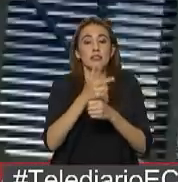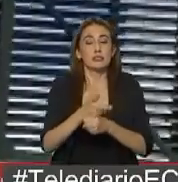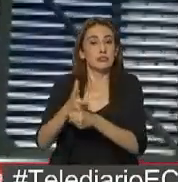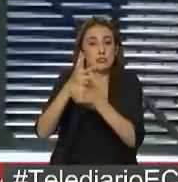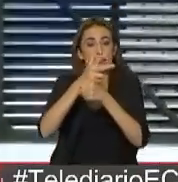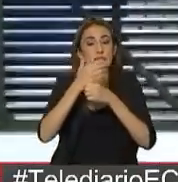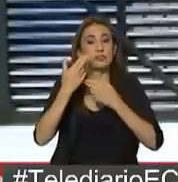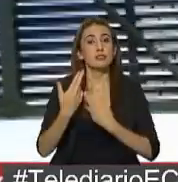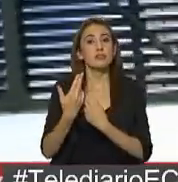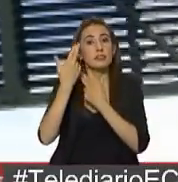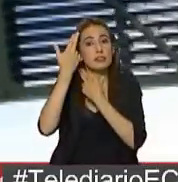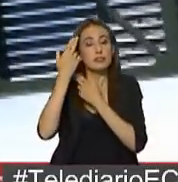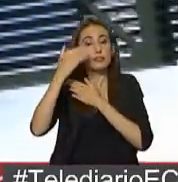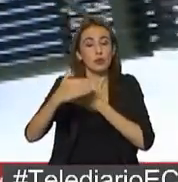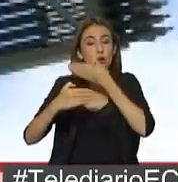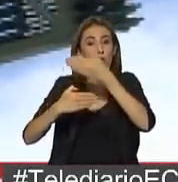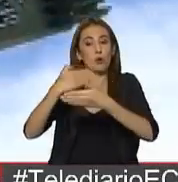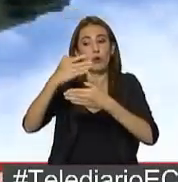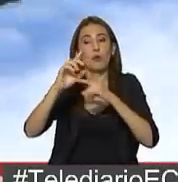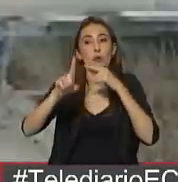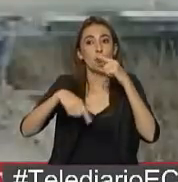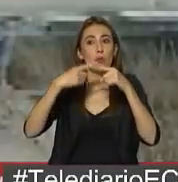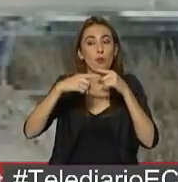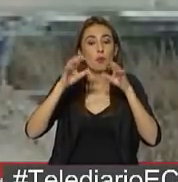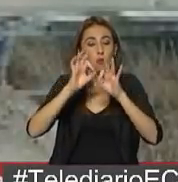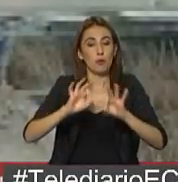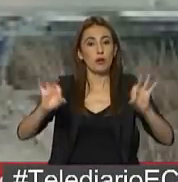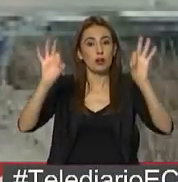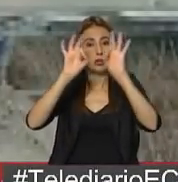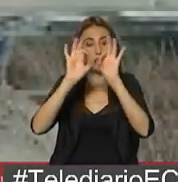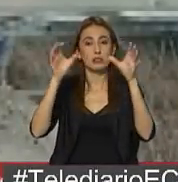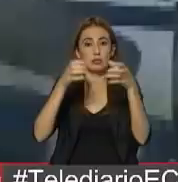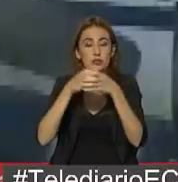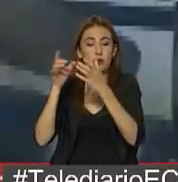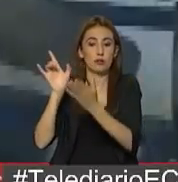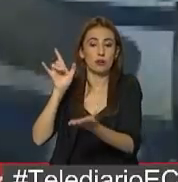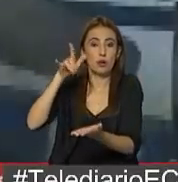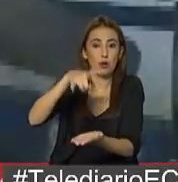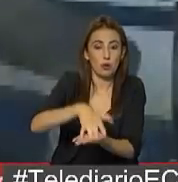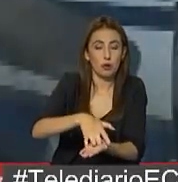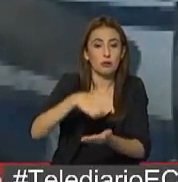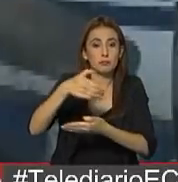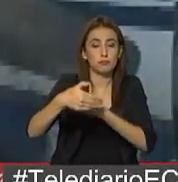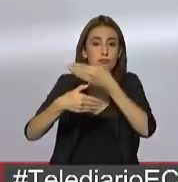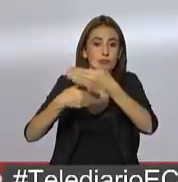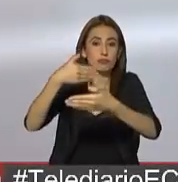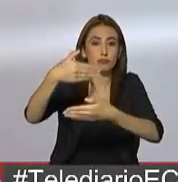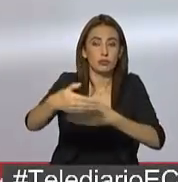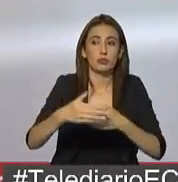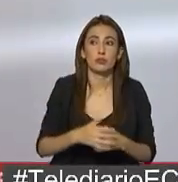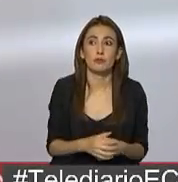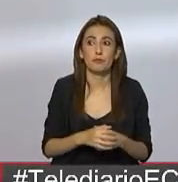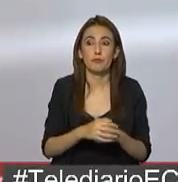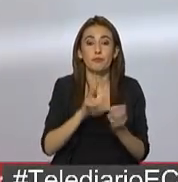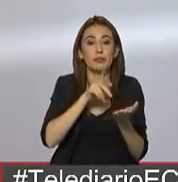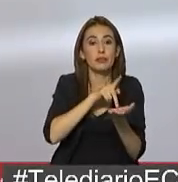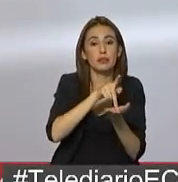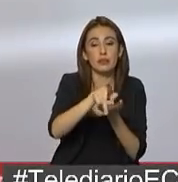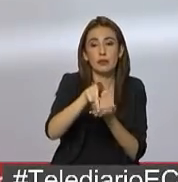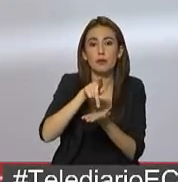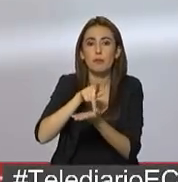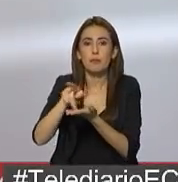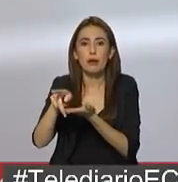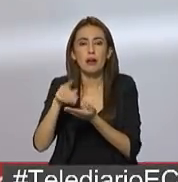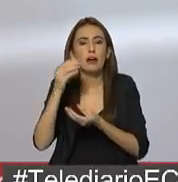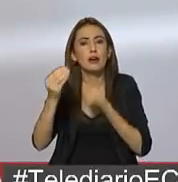detectar objetos en caso de que ocurra lo que al parecer sucedió con la avioneta que transportaba el procesado Salcedo. Apaga el transponder. Nosotros